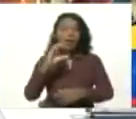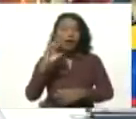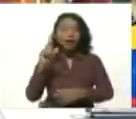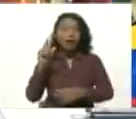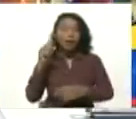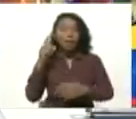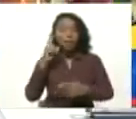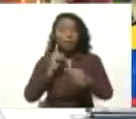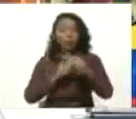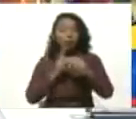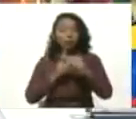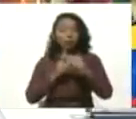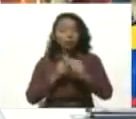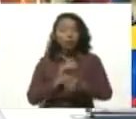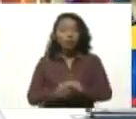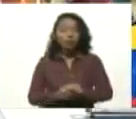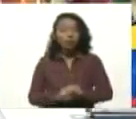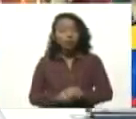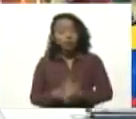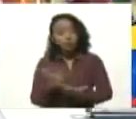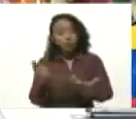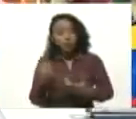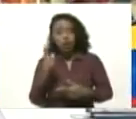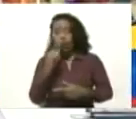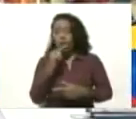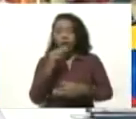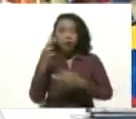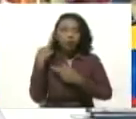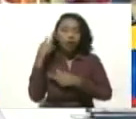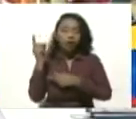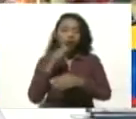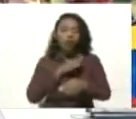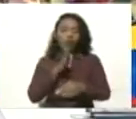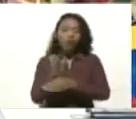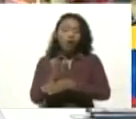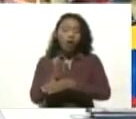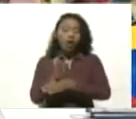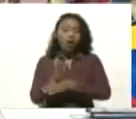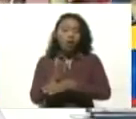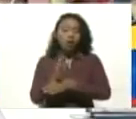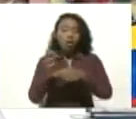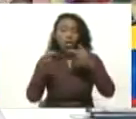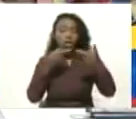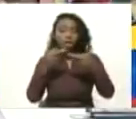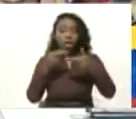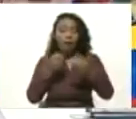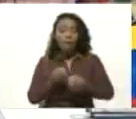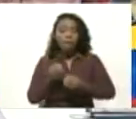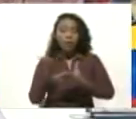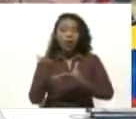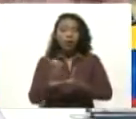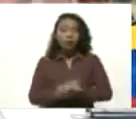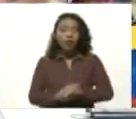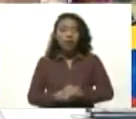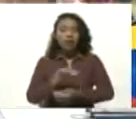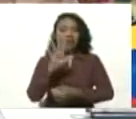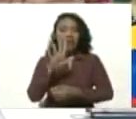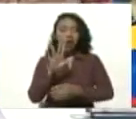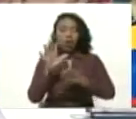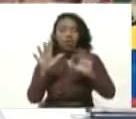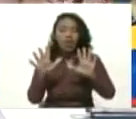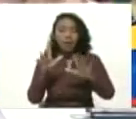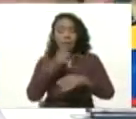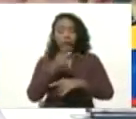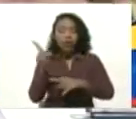positiva. ¿Ah? De una irresponsabilidad, fueron al restaurante, contagiaron a 5-10 personas,